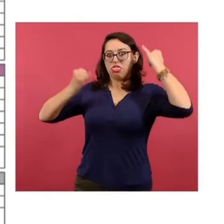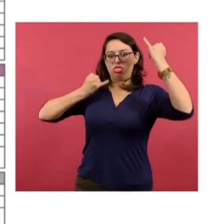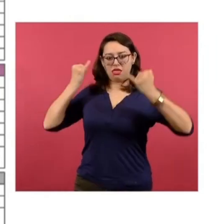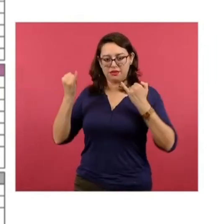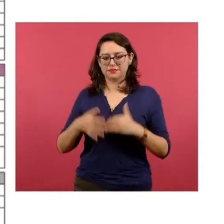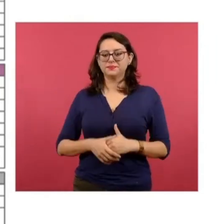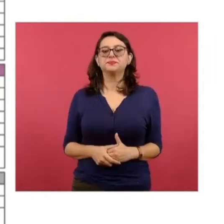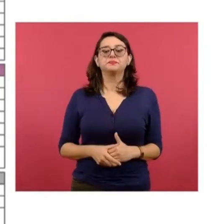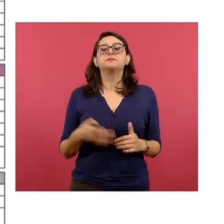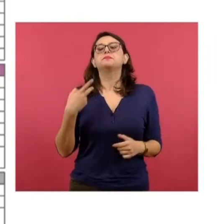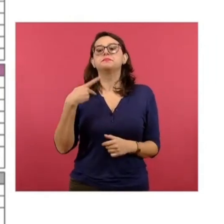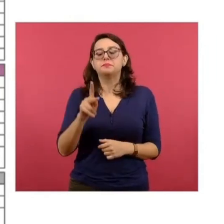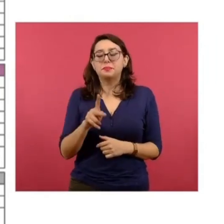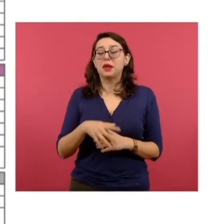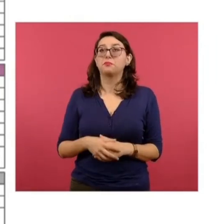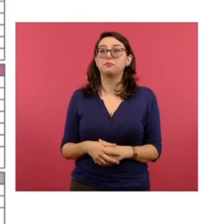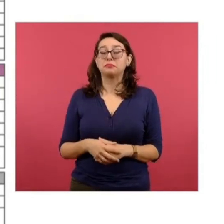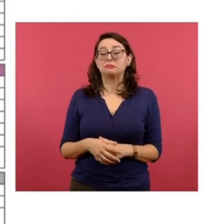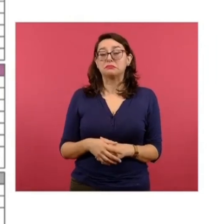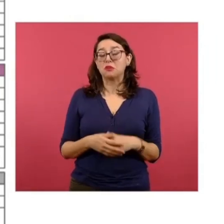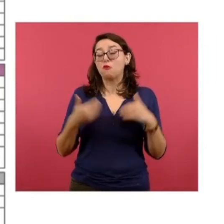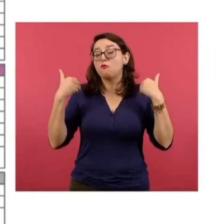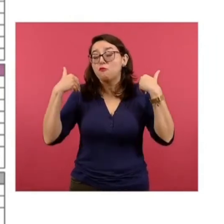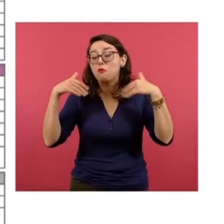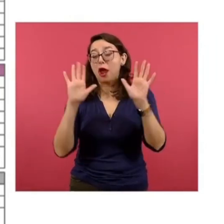20, estaríamos hablando del